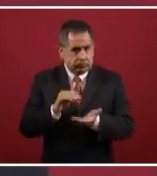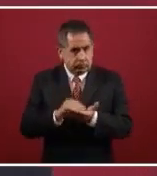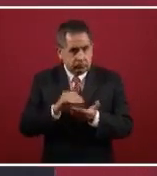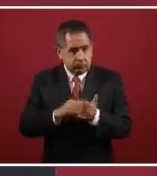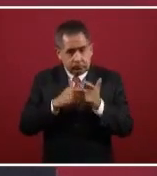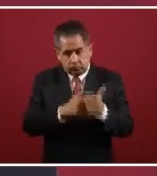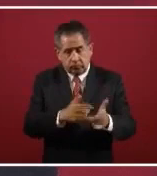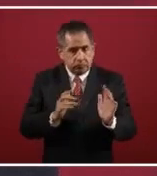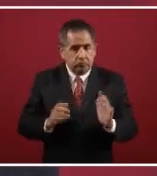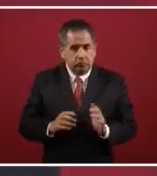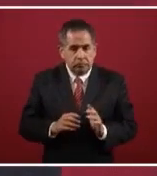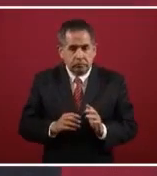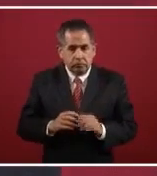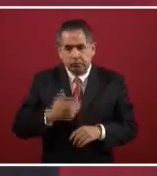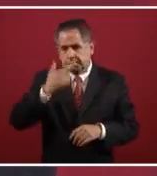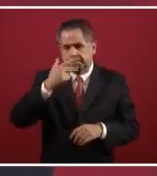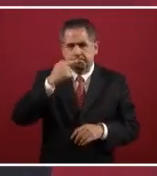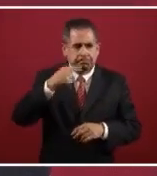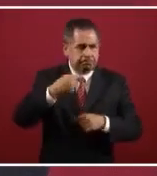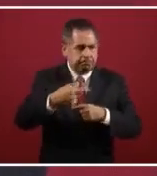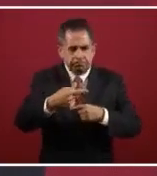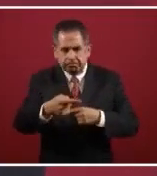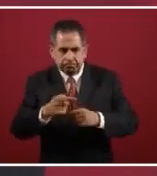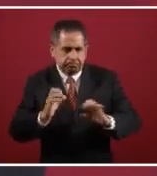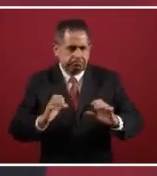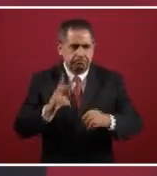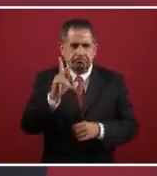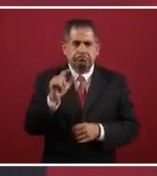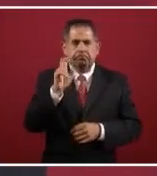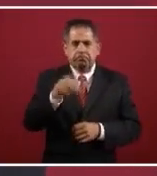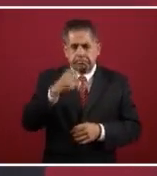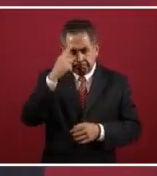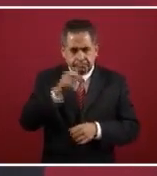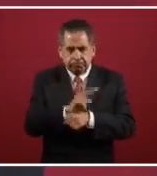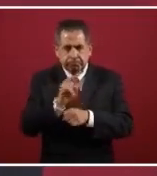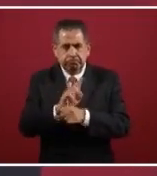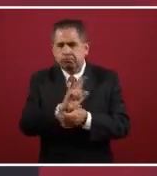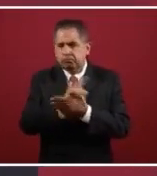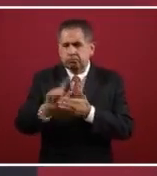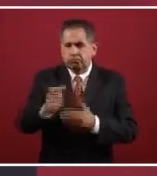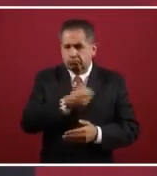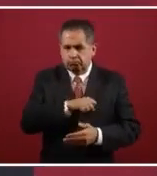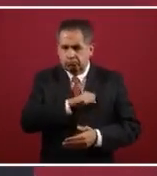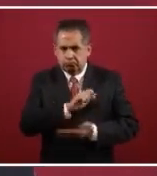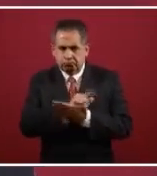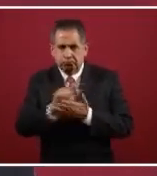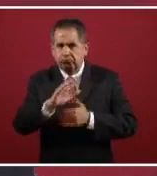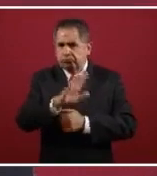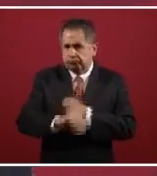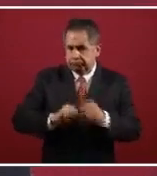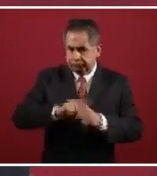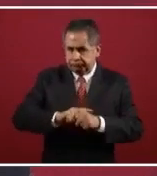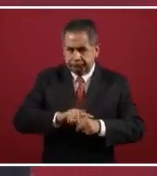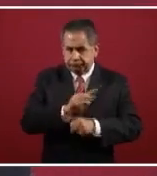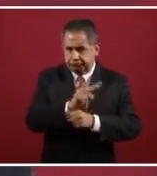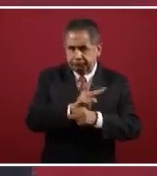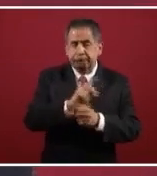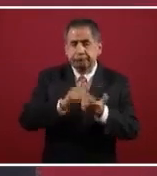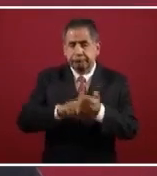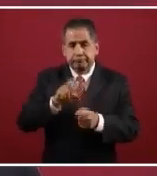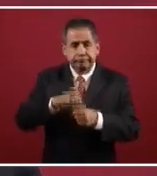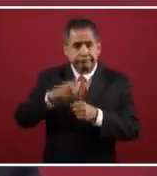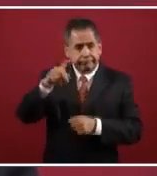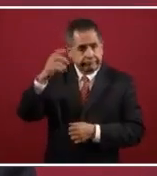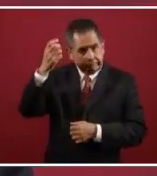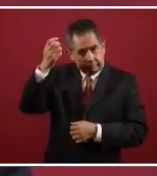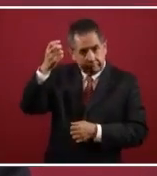y mejorar el plan fitosanitario de Sonora y